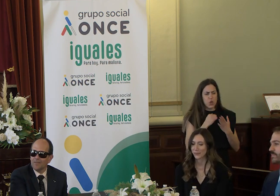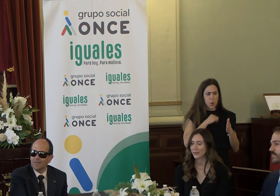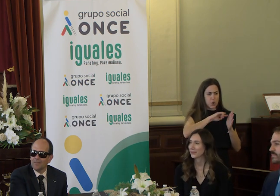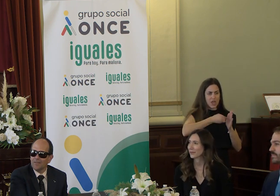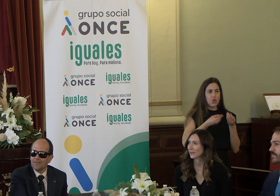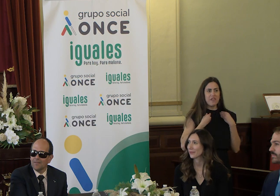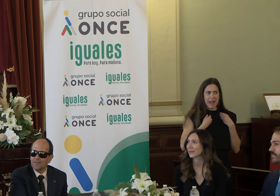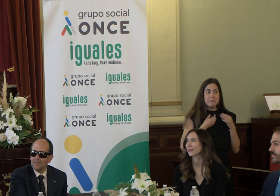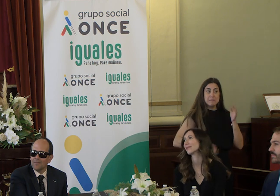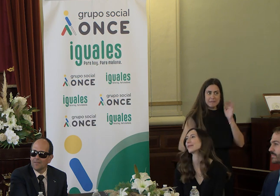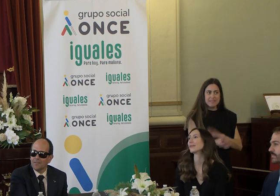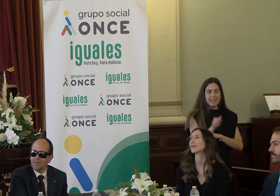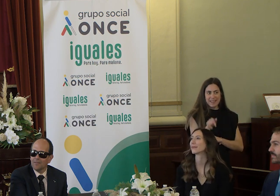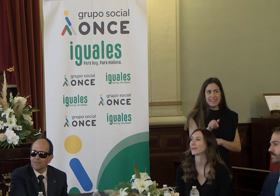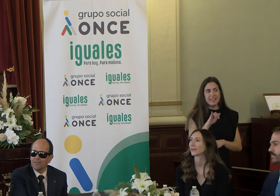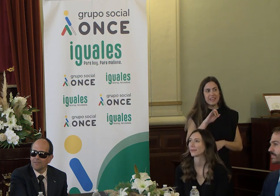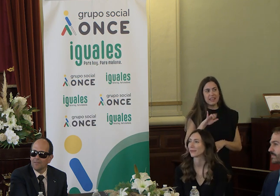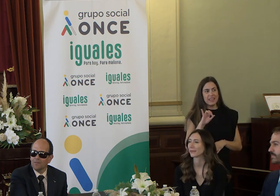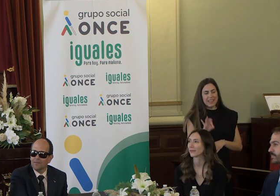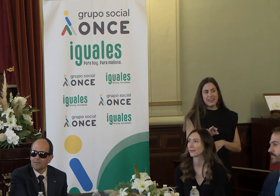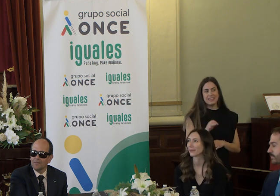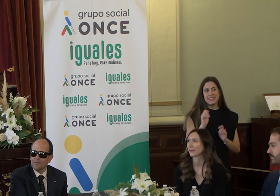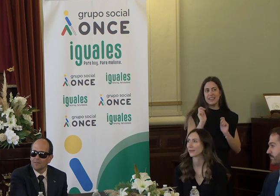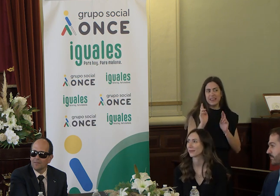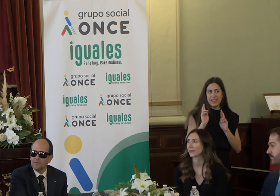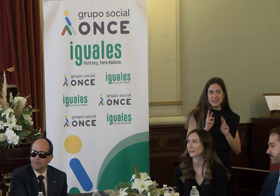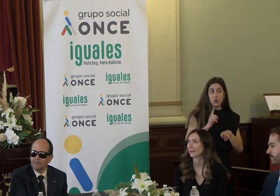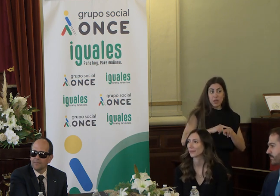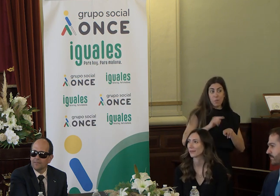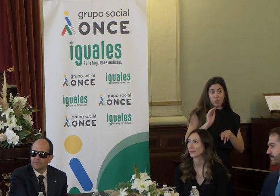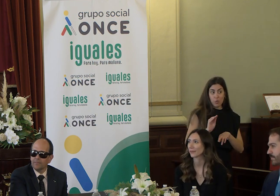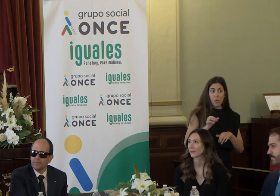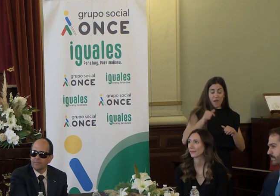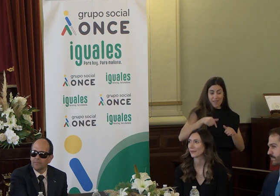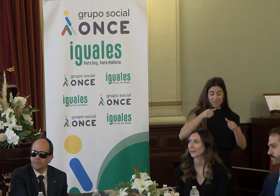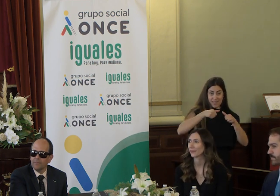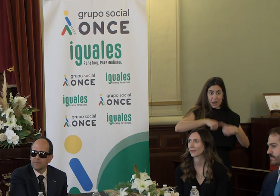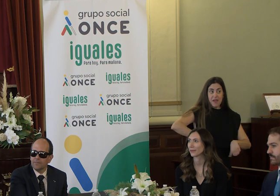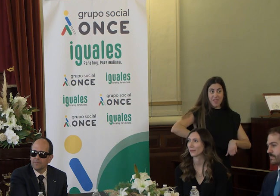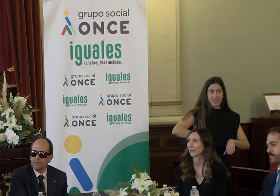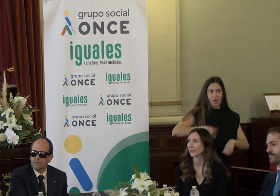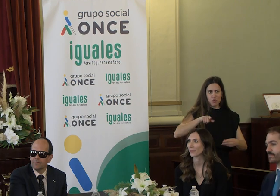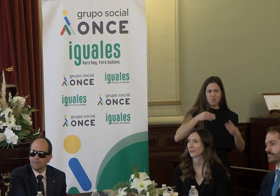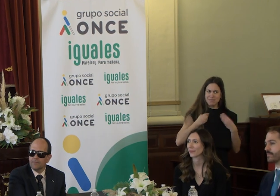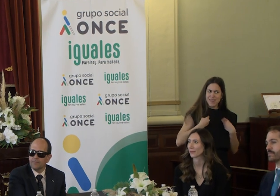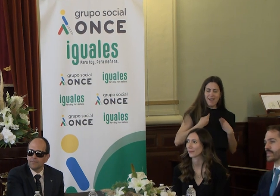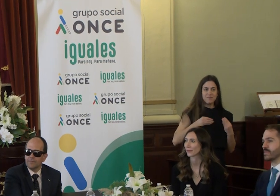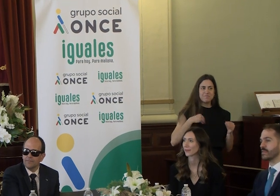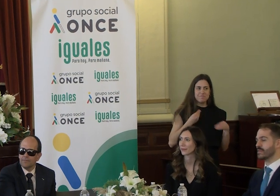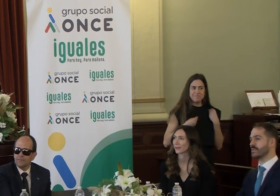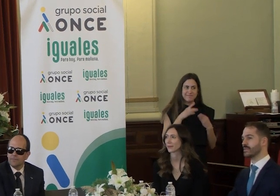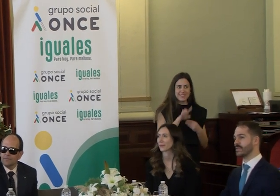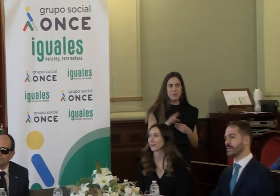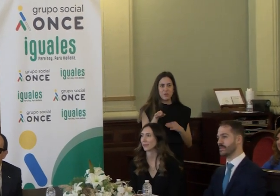a ti, Iria, pues deseo que el tiempo que puedas estar en Albacete, que espero que sea muy fructífero y todo el que tú